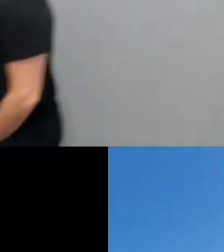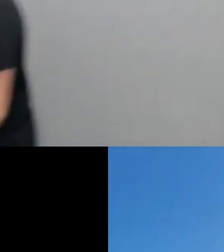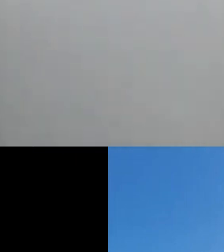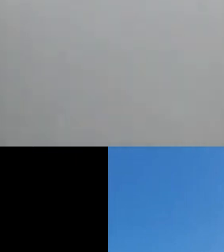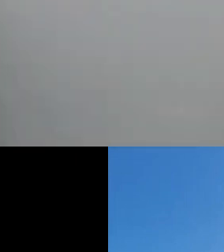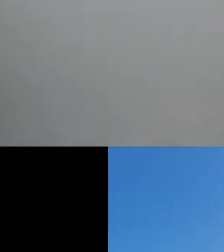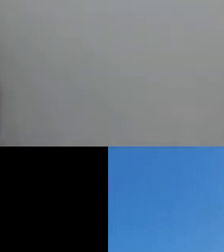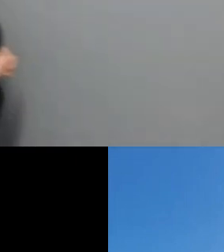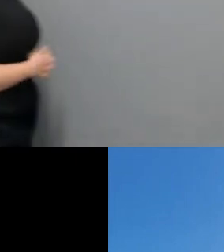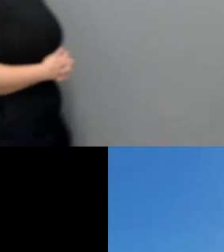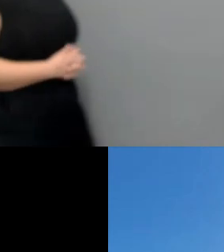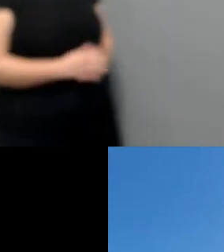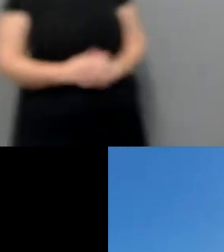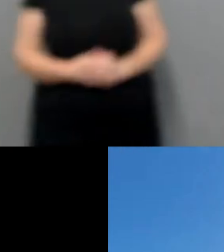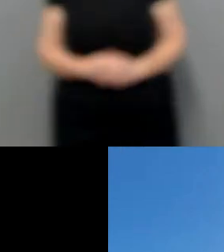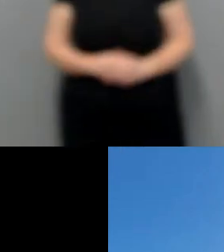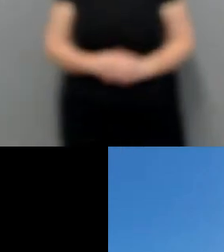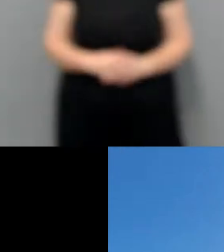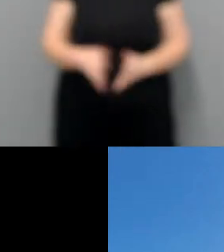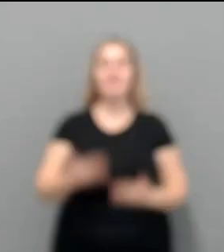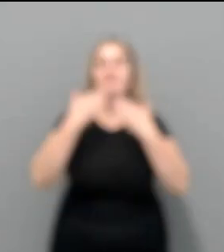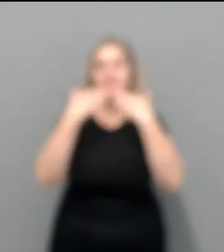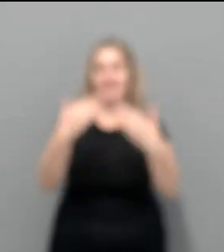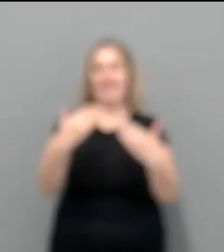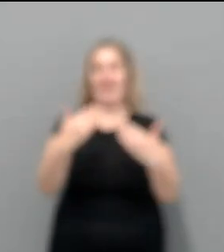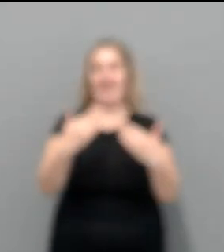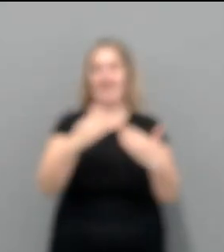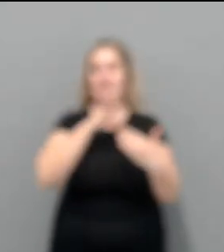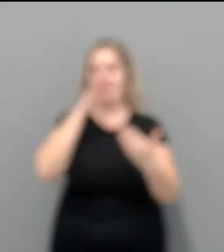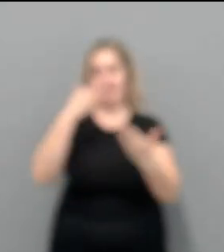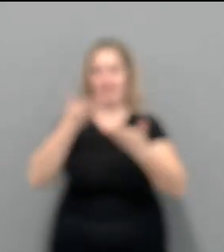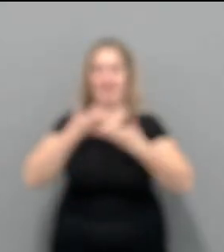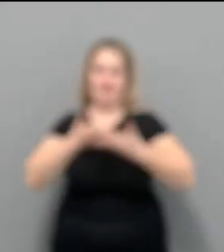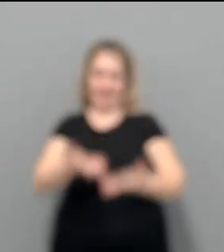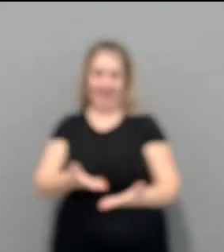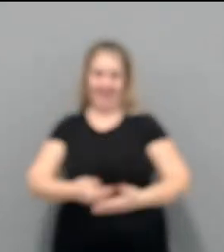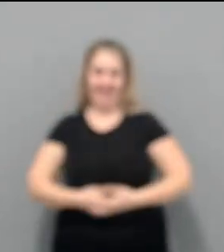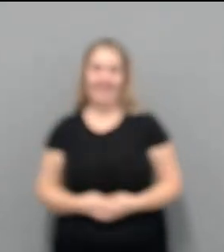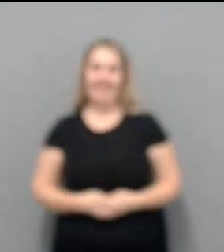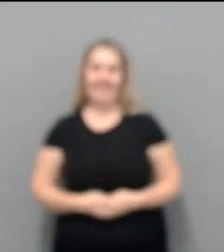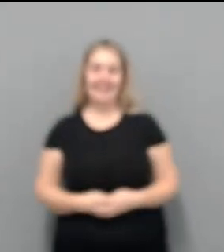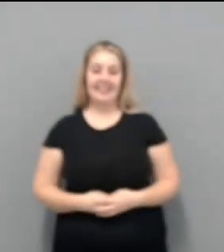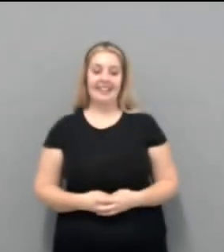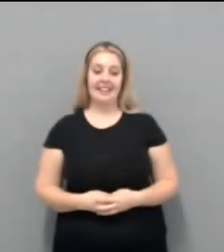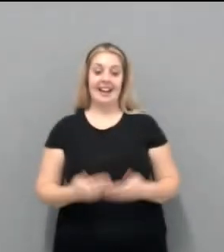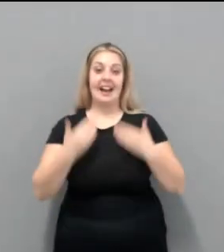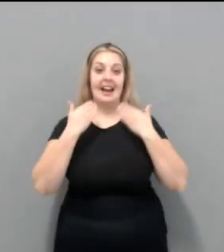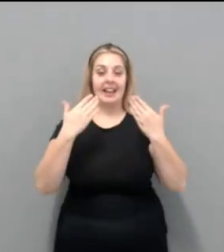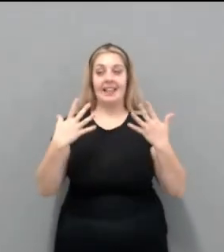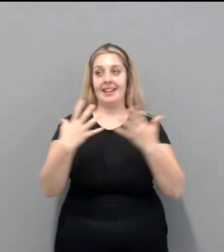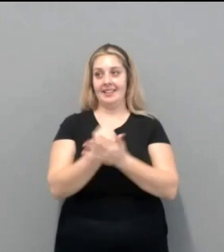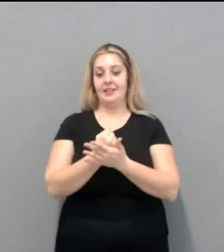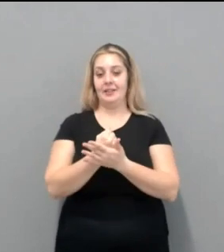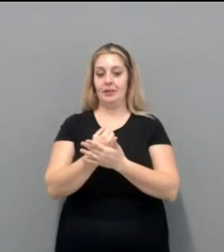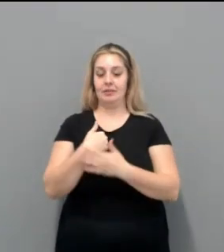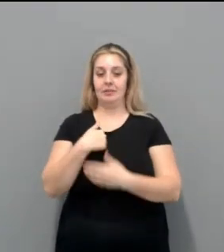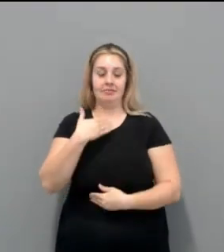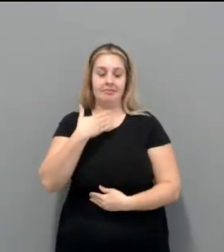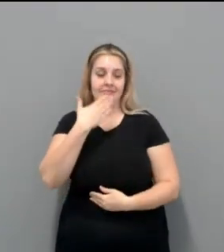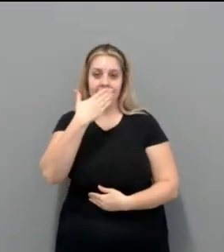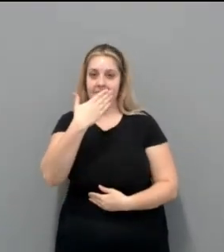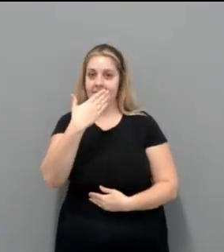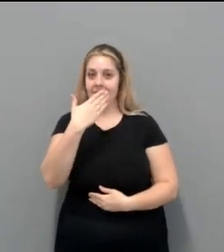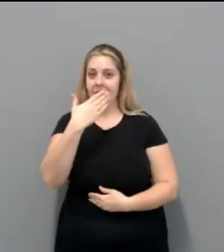bienvenida. Muchísimas gracias por la invitación a todos, de verdad, para mí es un honor